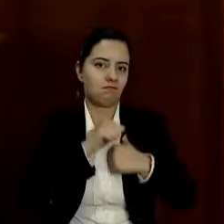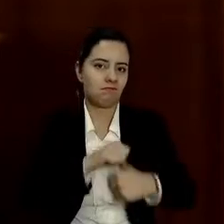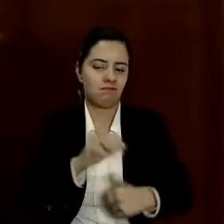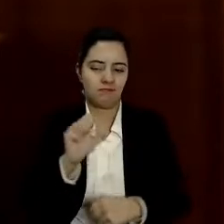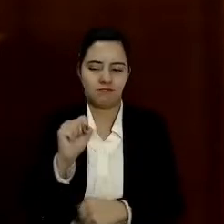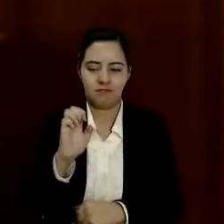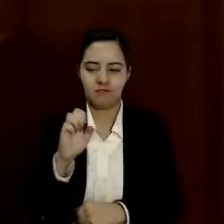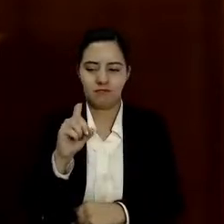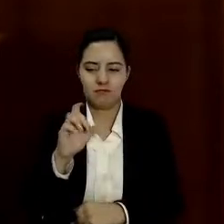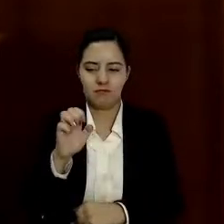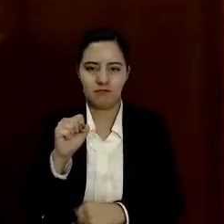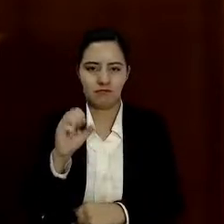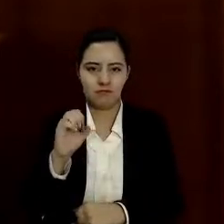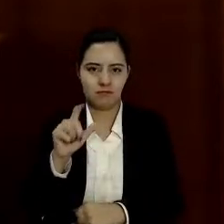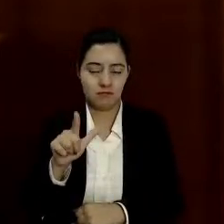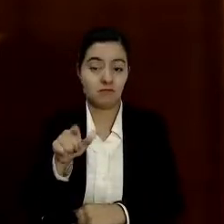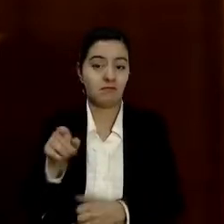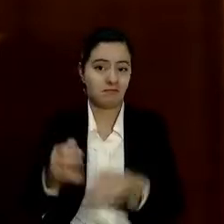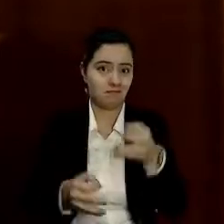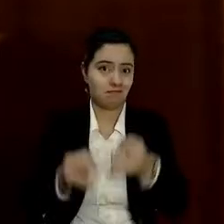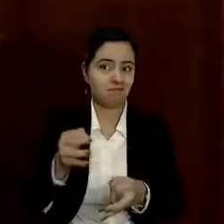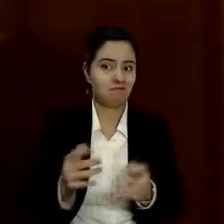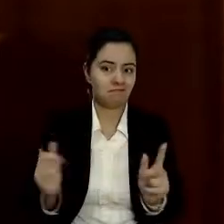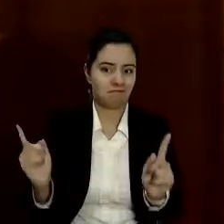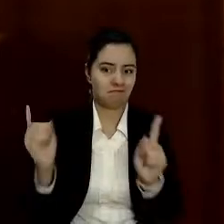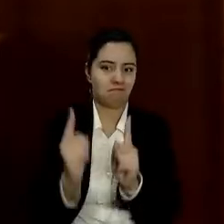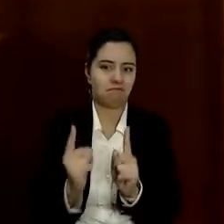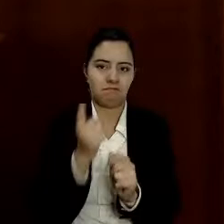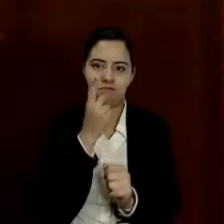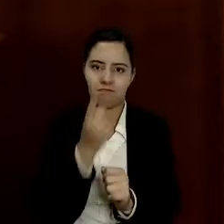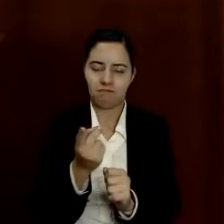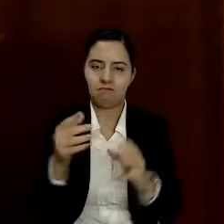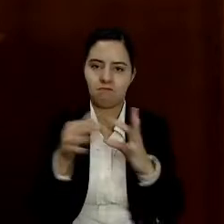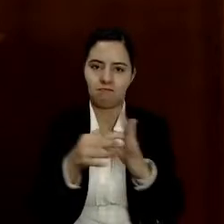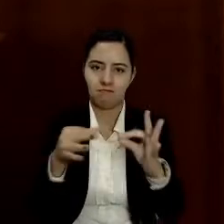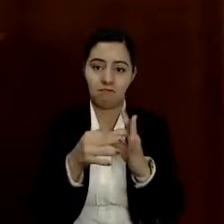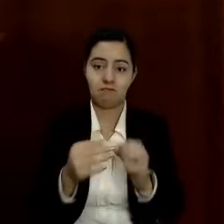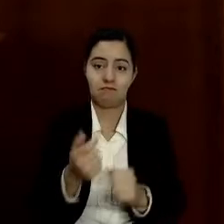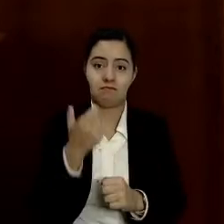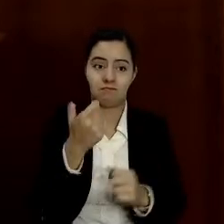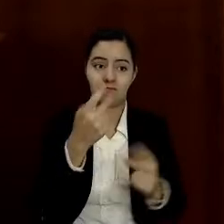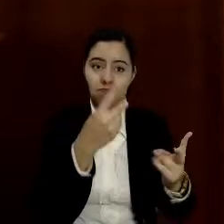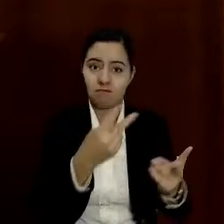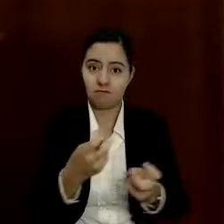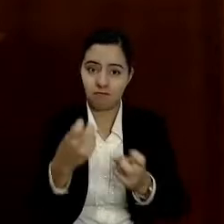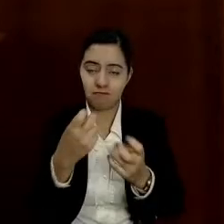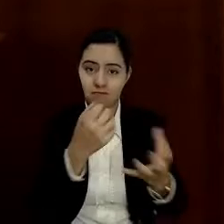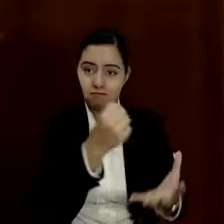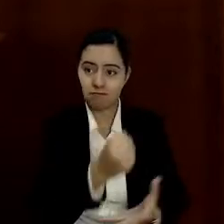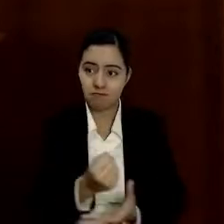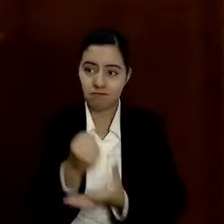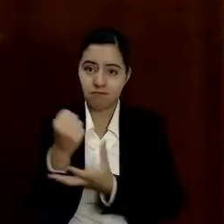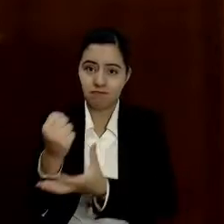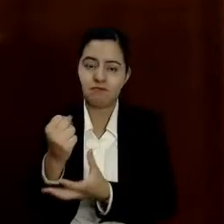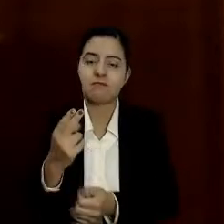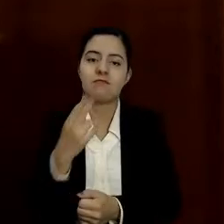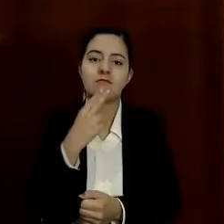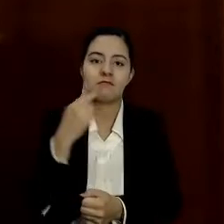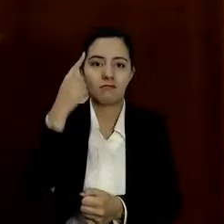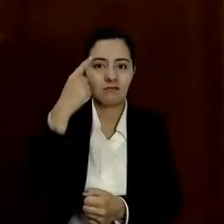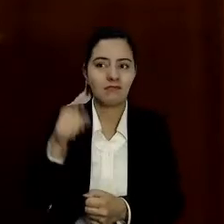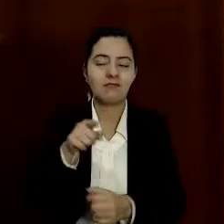2021 ante un juez que los fondos desviados de la estafa maestra se utilizaron para la propaganda de Osorio